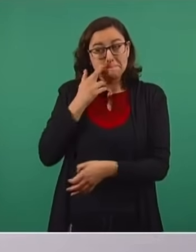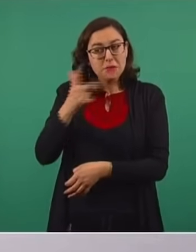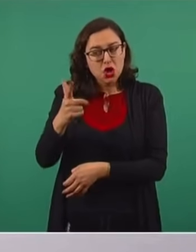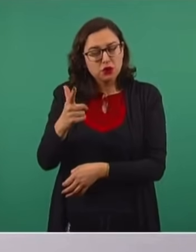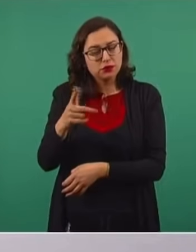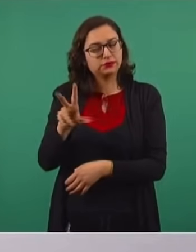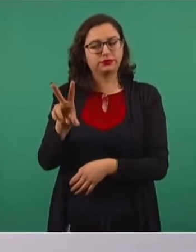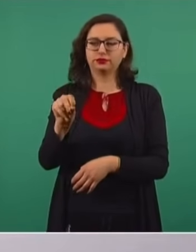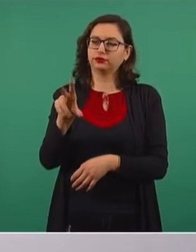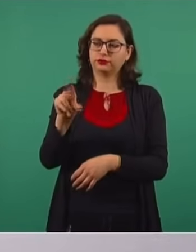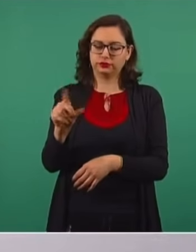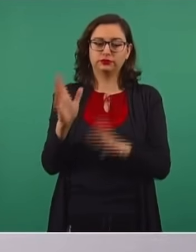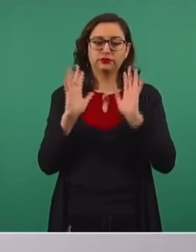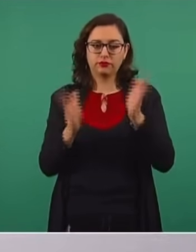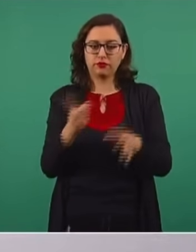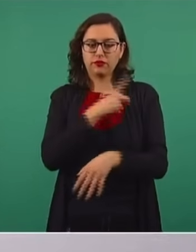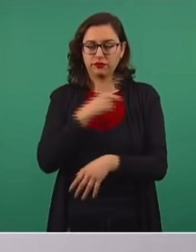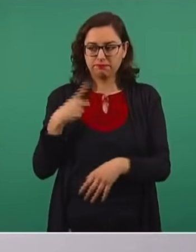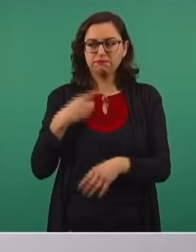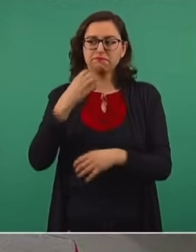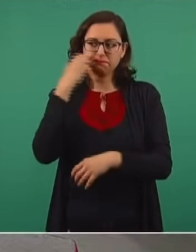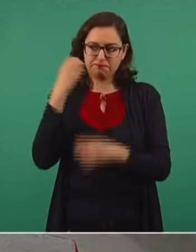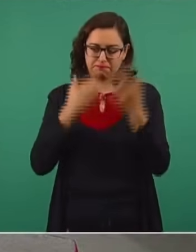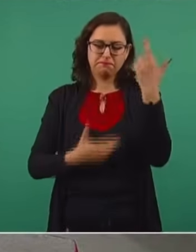hay que regresar a clases presidente en otro tema